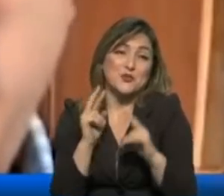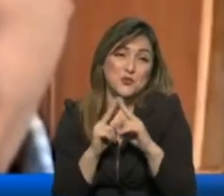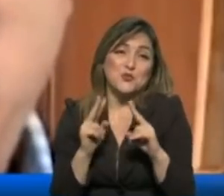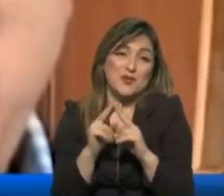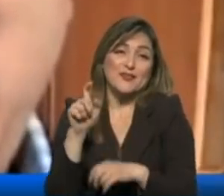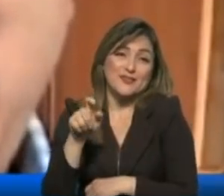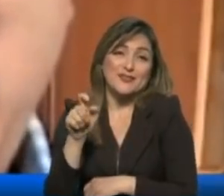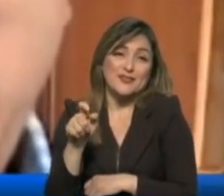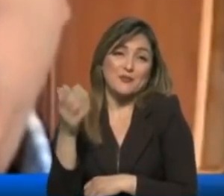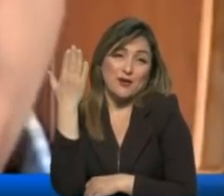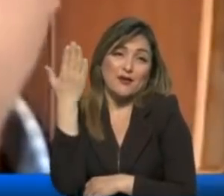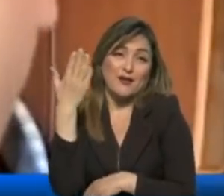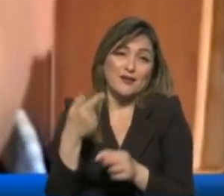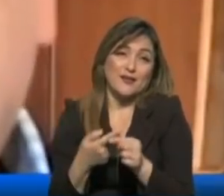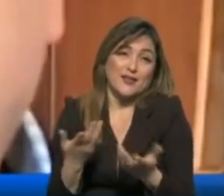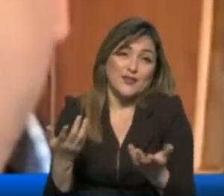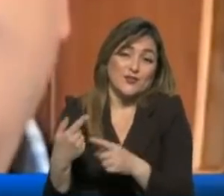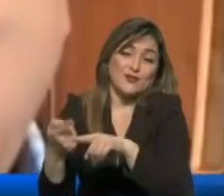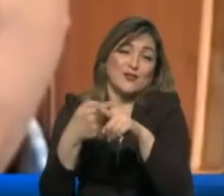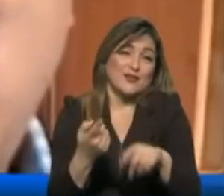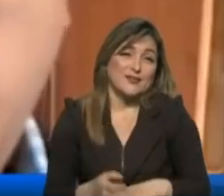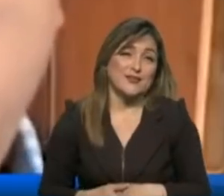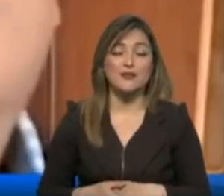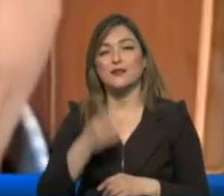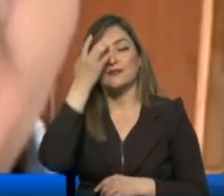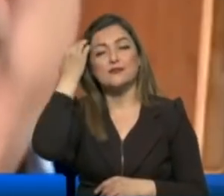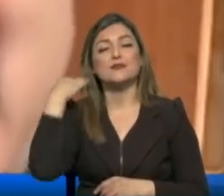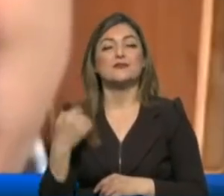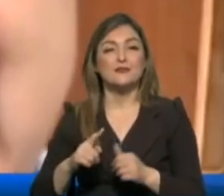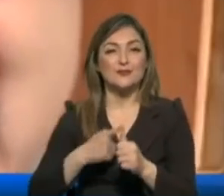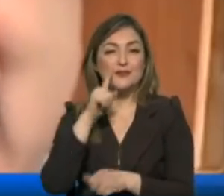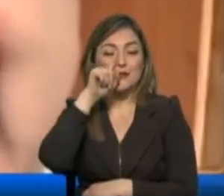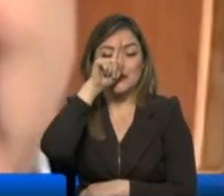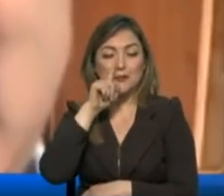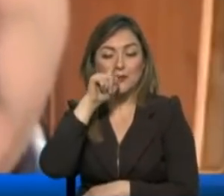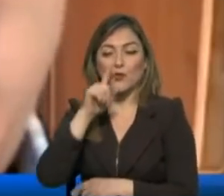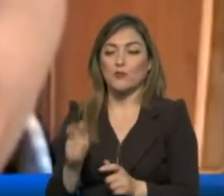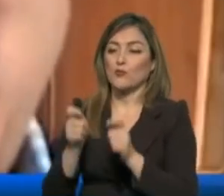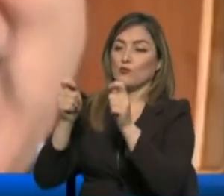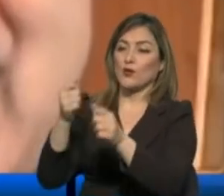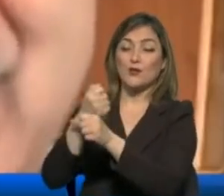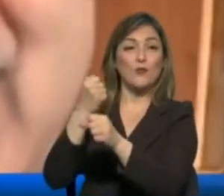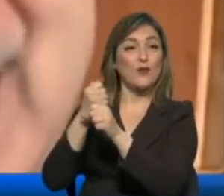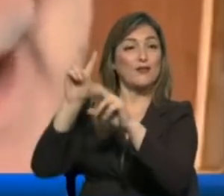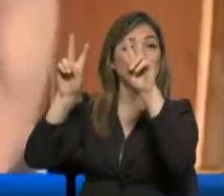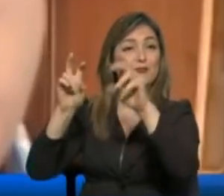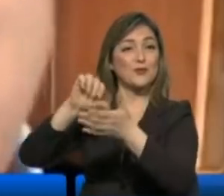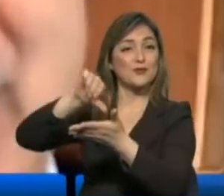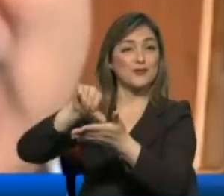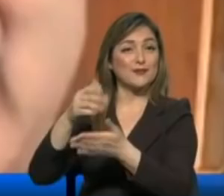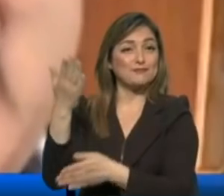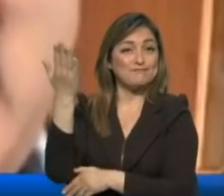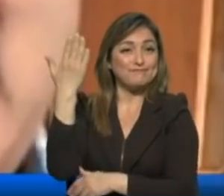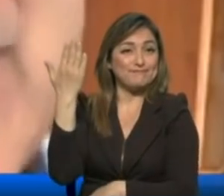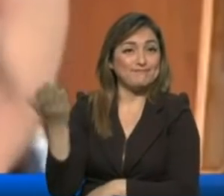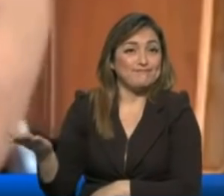conocimiento y de comprensión. Ya nos ha pasado que resulta que el primer empleo que damos a alguien en relación a temas de la ciudad es ni más ni